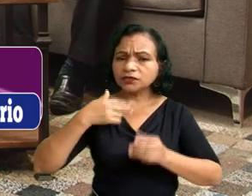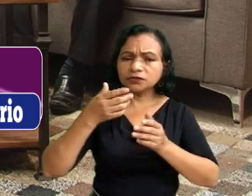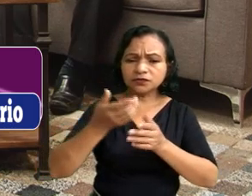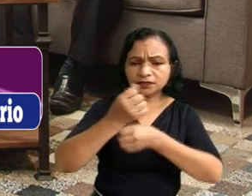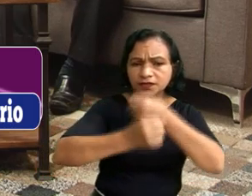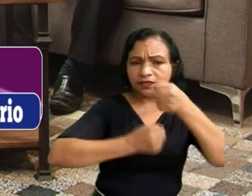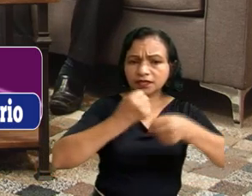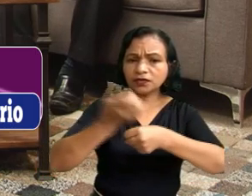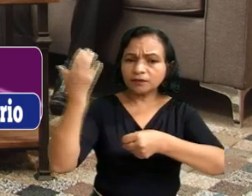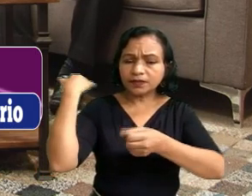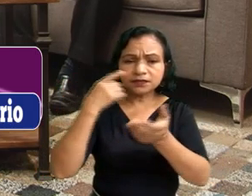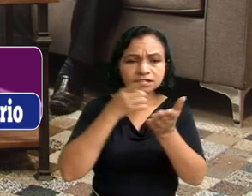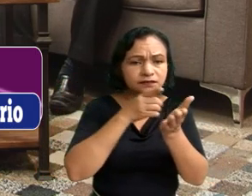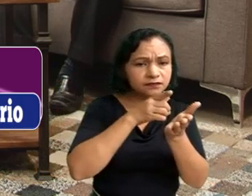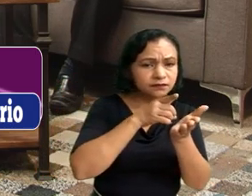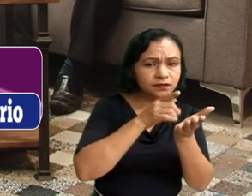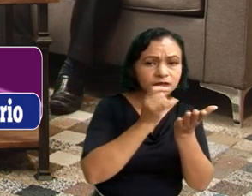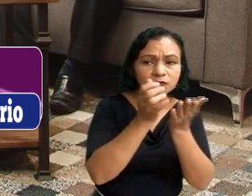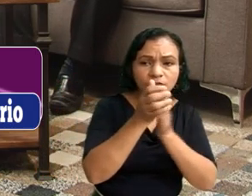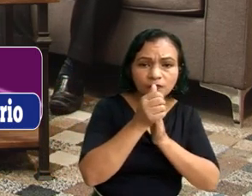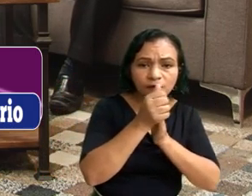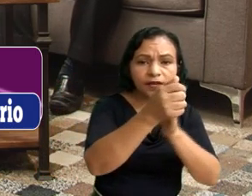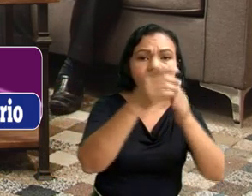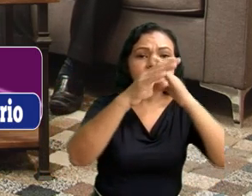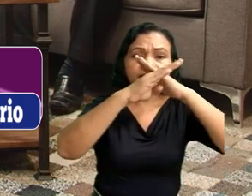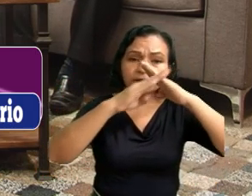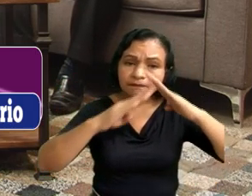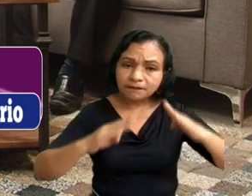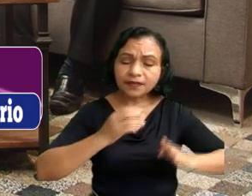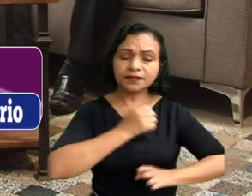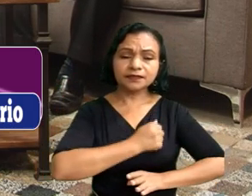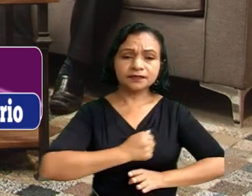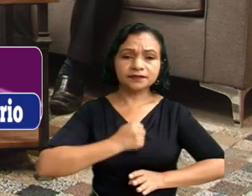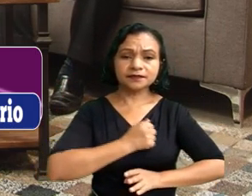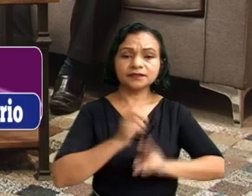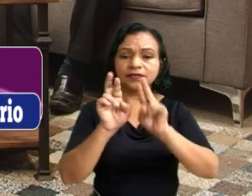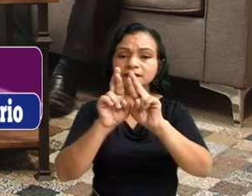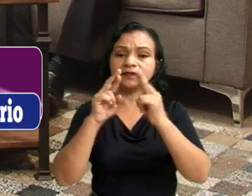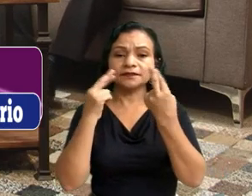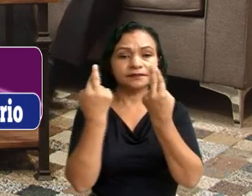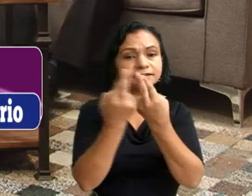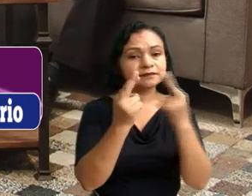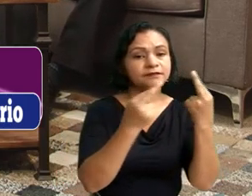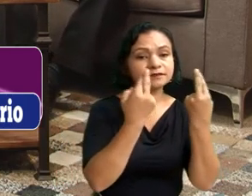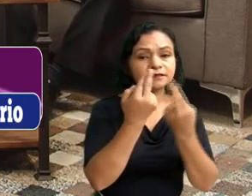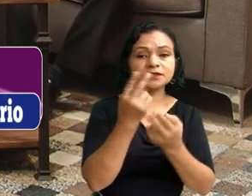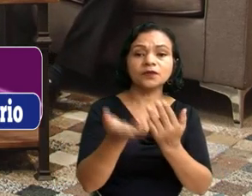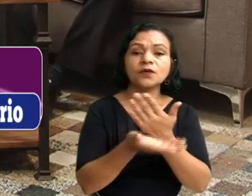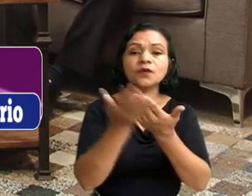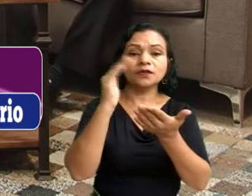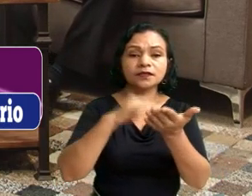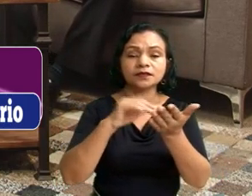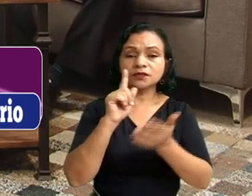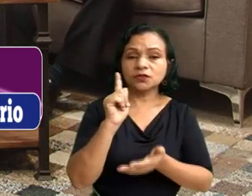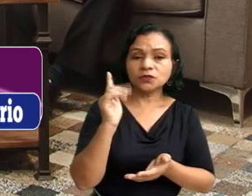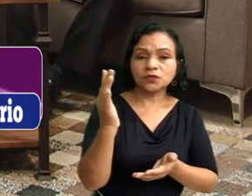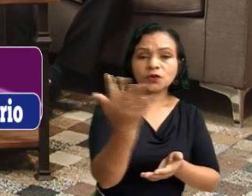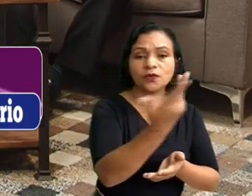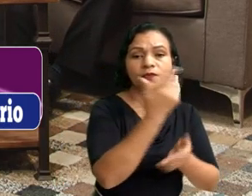pasado en esa búsqueda de paz de reconciliación de reunificación nuevamente de la familia en mi cabeza